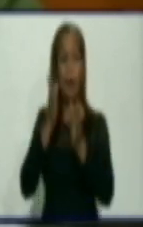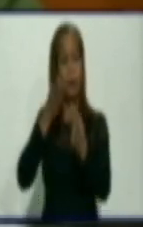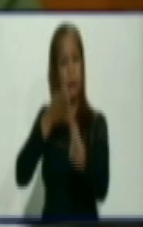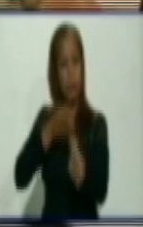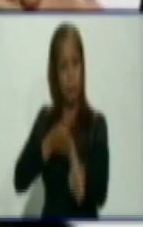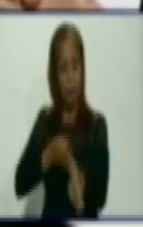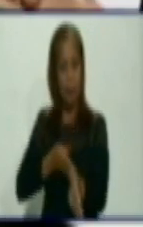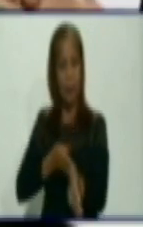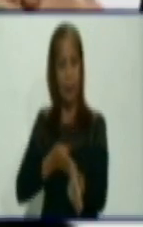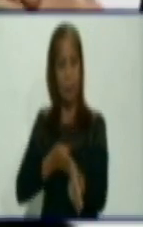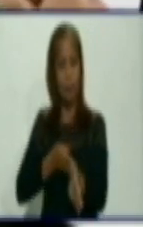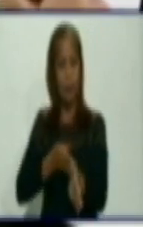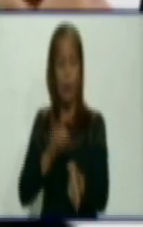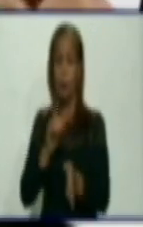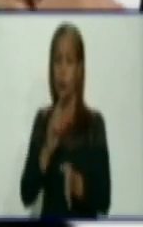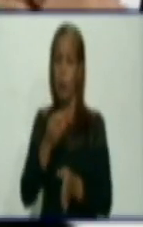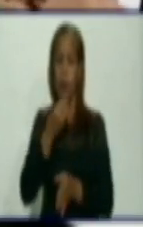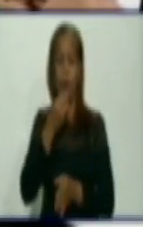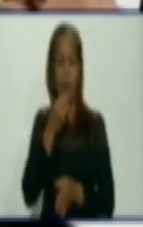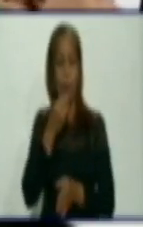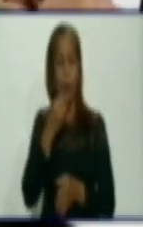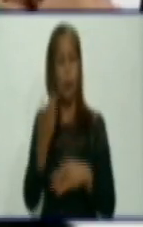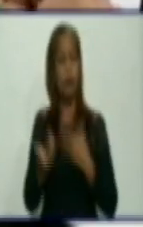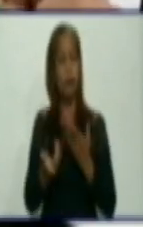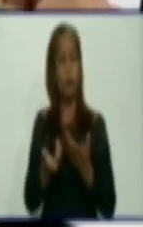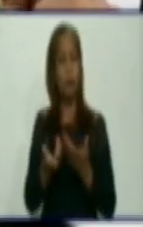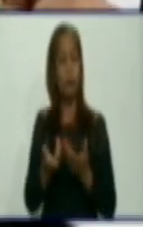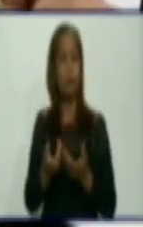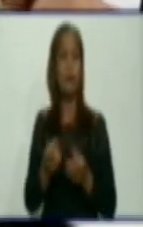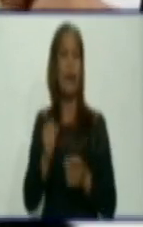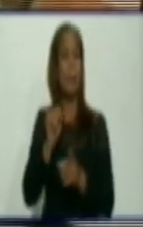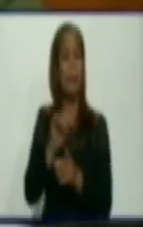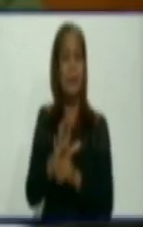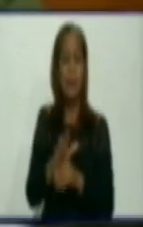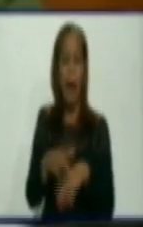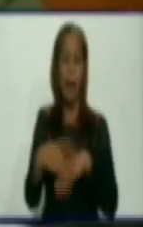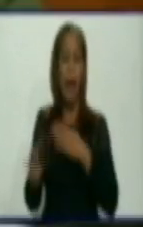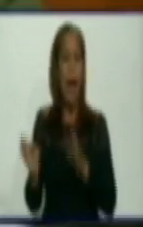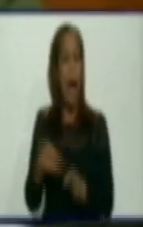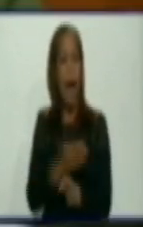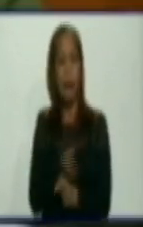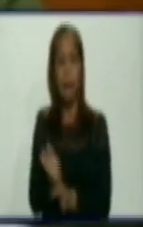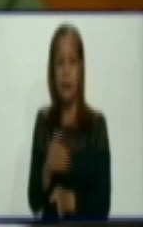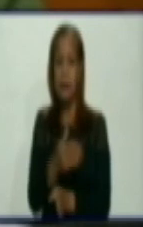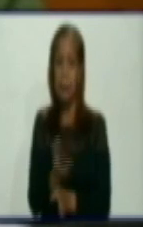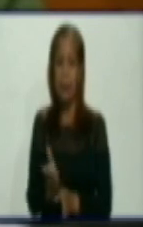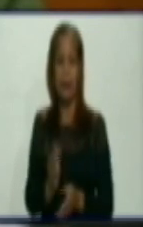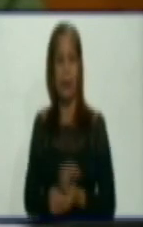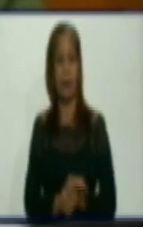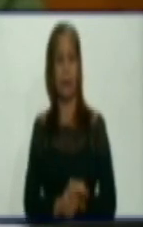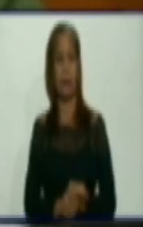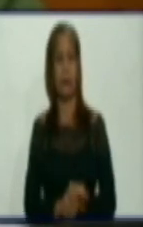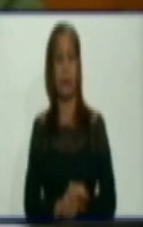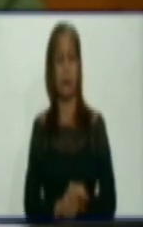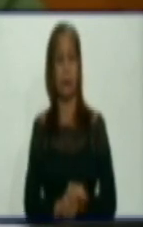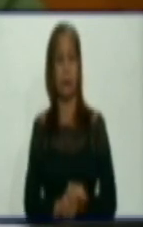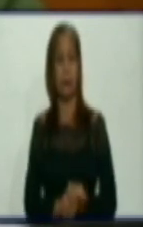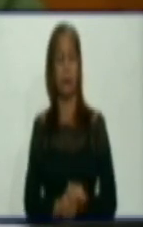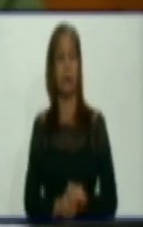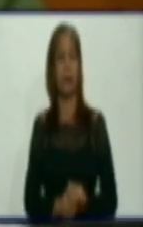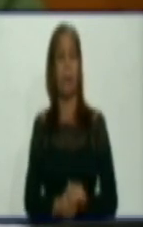desorganización. Y yo creo que la esencia de hoy es que haya absoluta comprensión de todo nuestro pueblo,